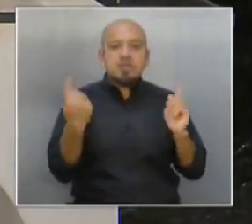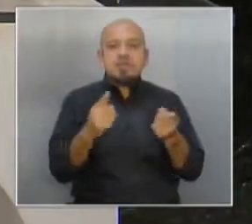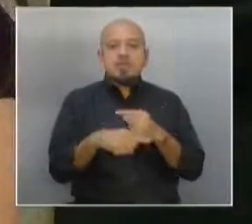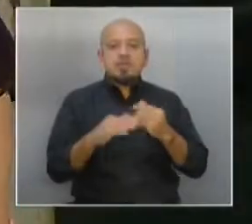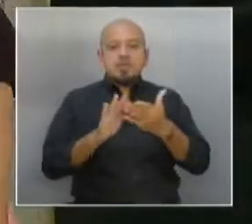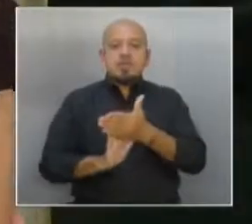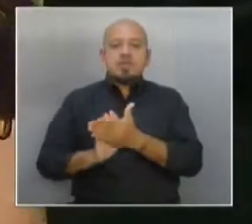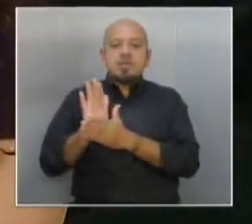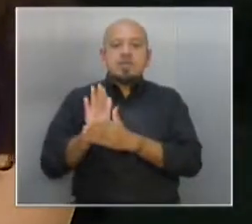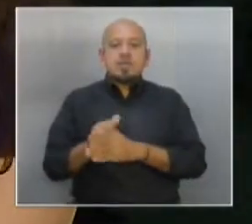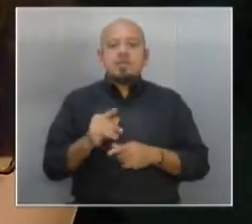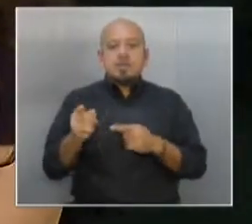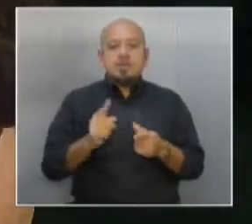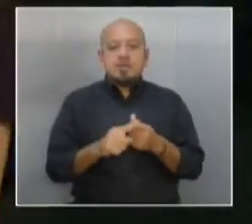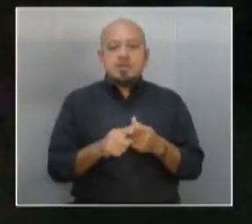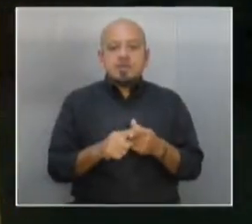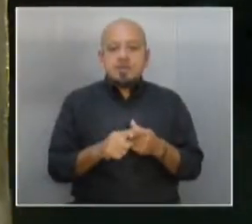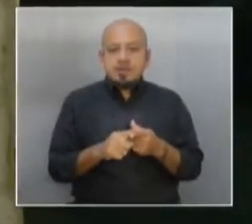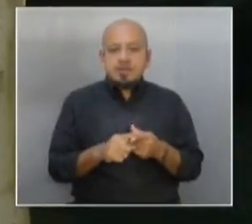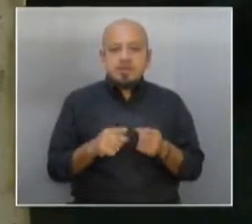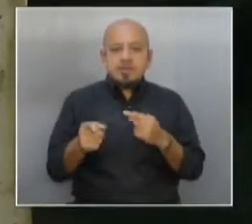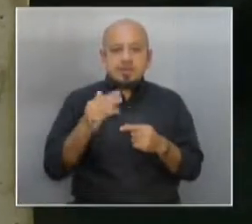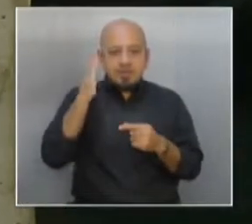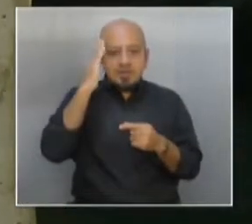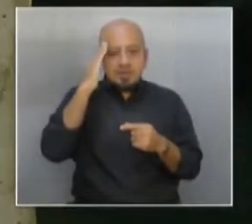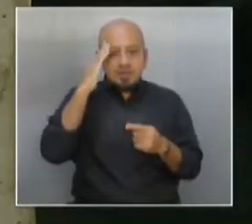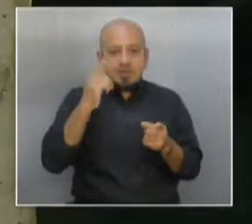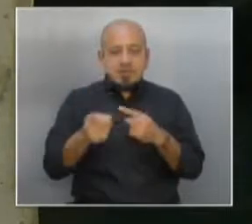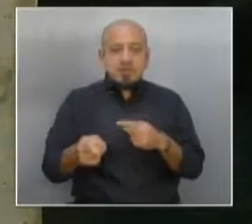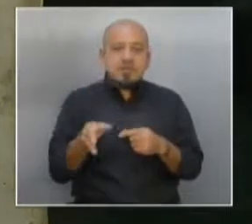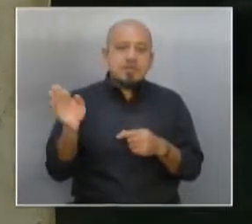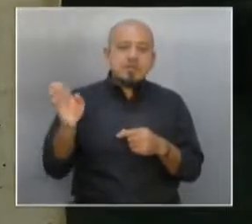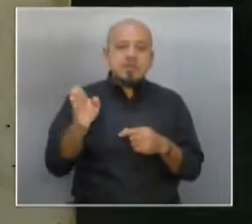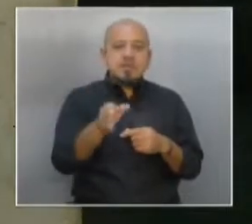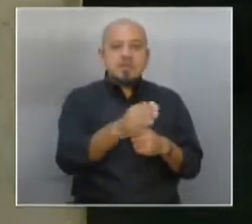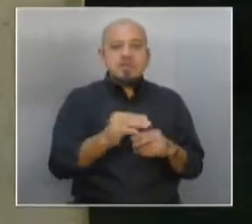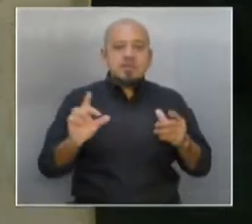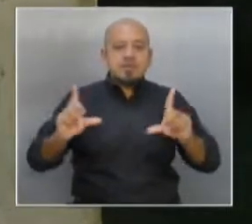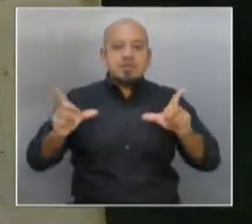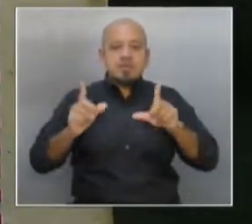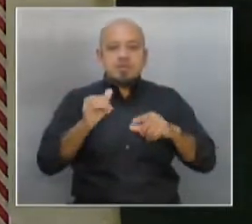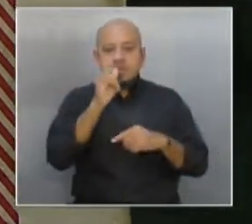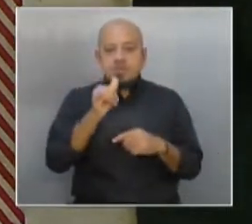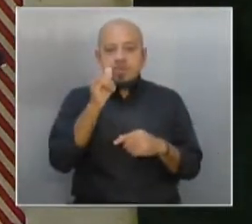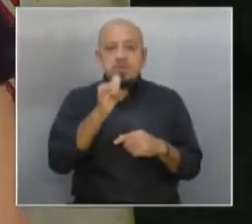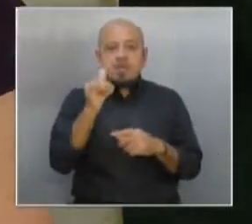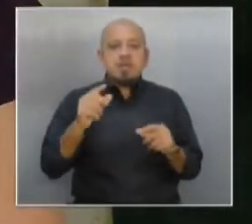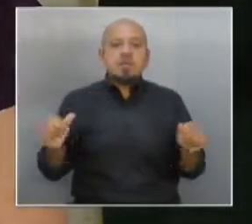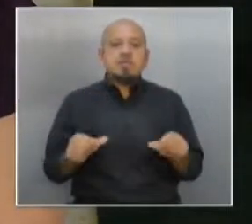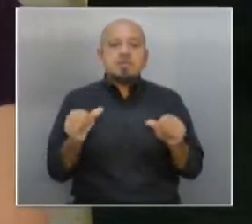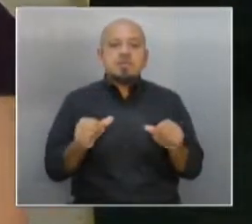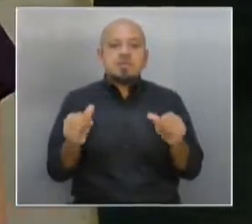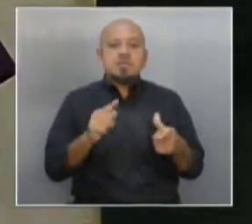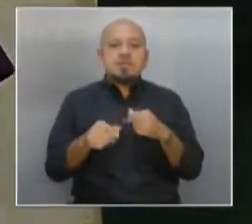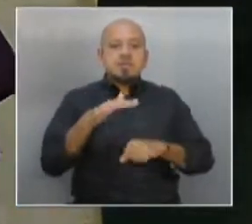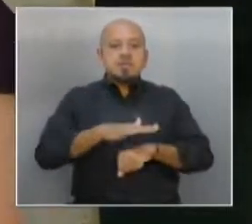mañana, tempranito, vos sabés cómo es esto, ustedes conocen, recorriendo un poco los medios para contarles en lo que estamos, que es un momento